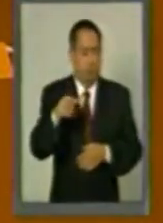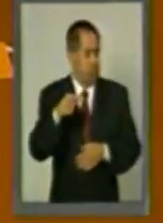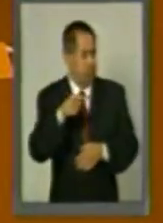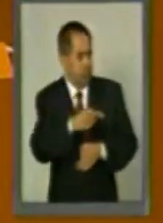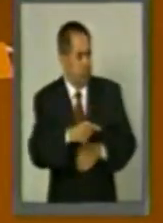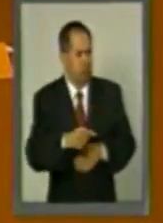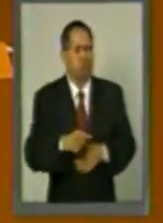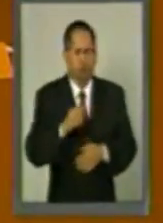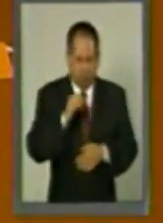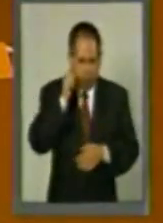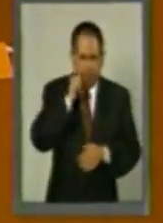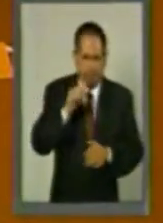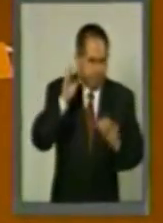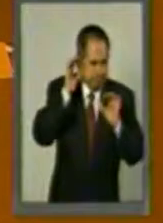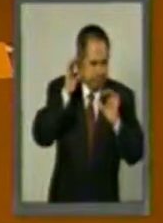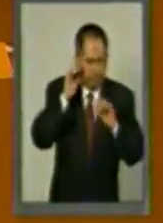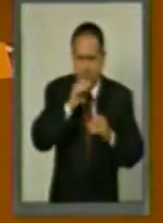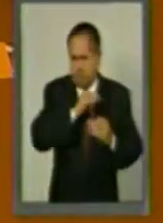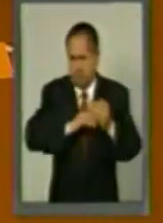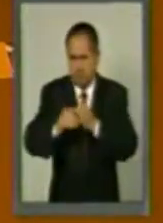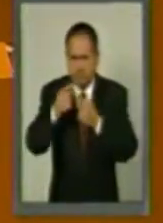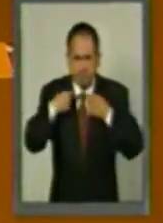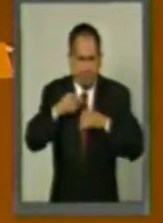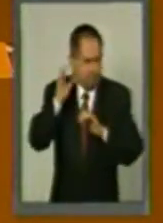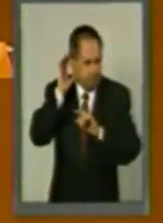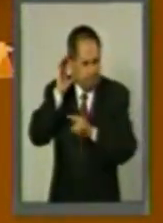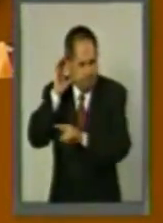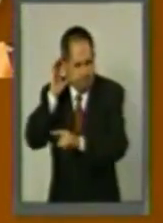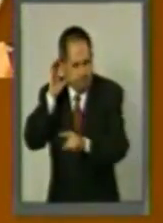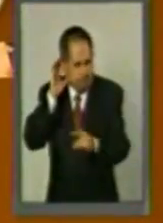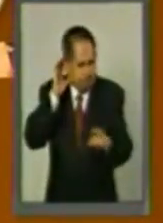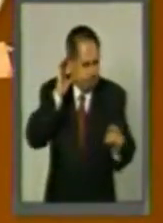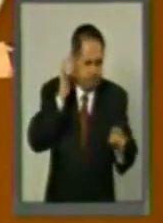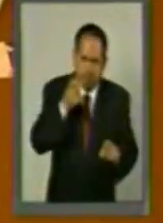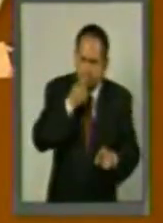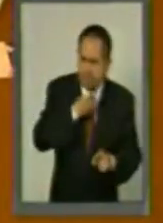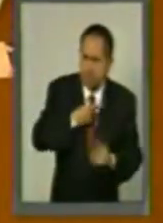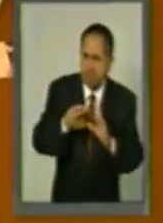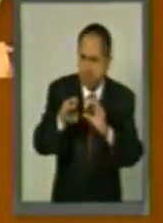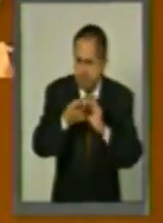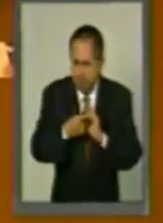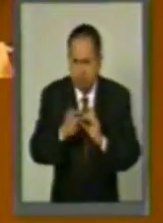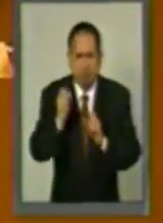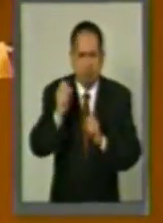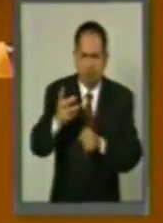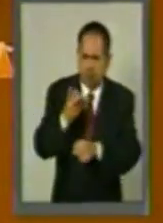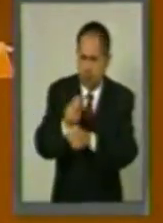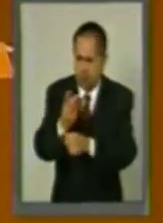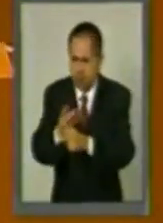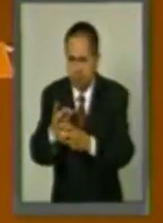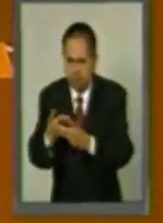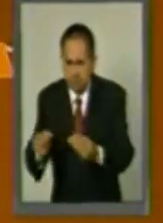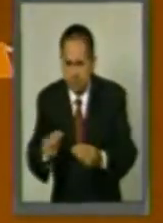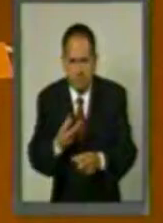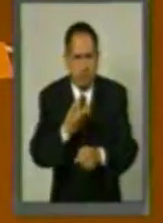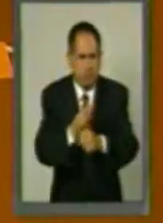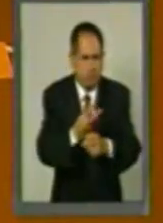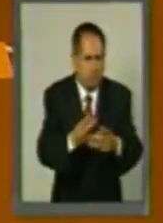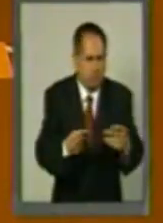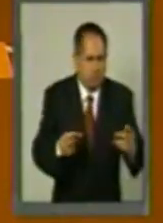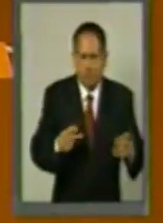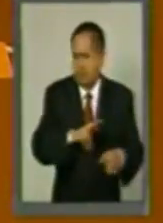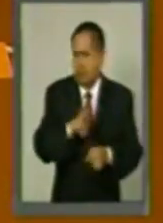se escucha a todas las voces para destrabar conflictos que son naturales en